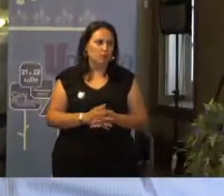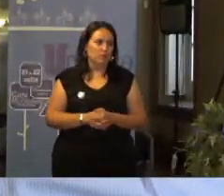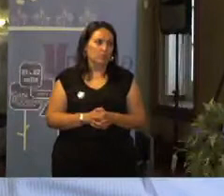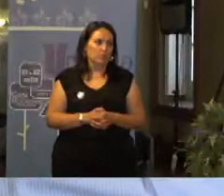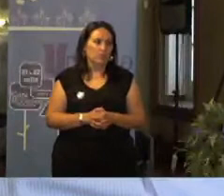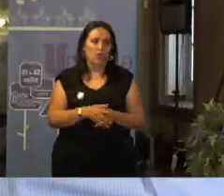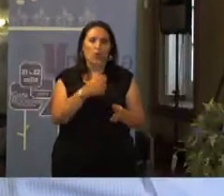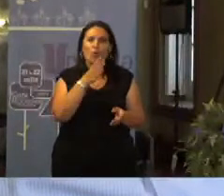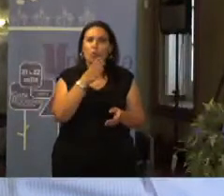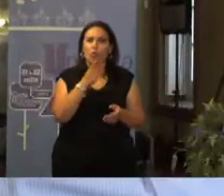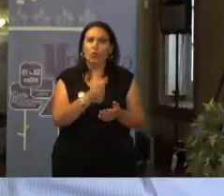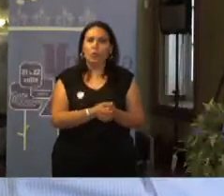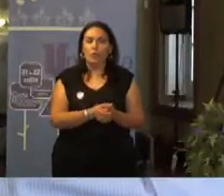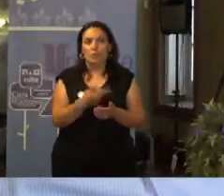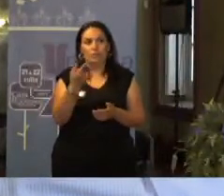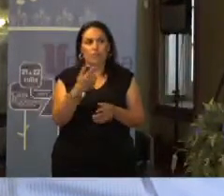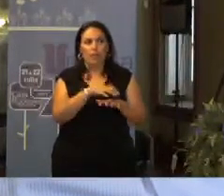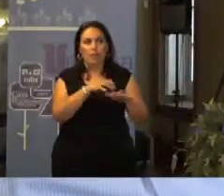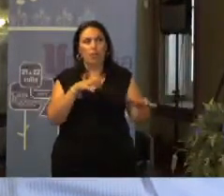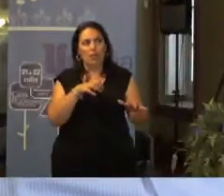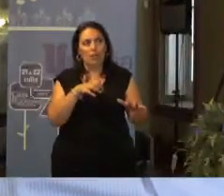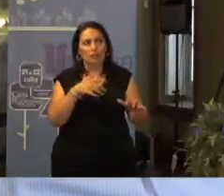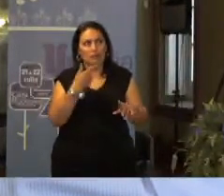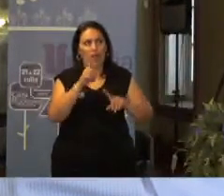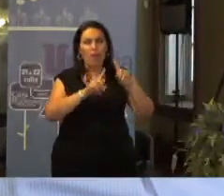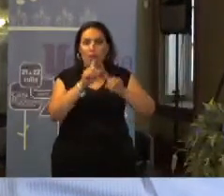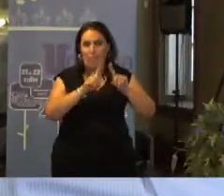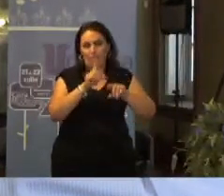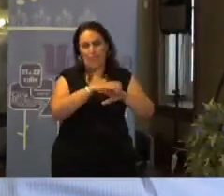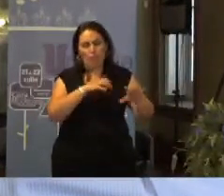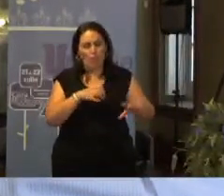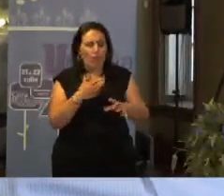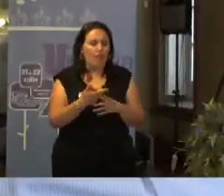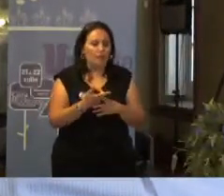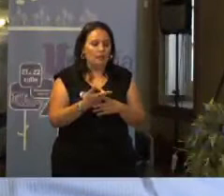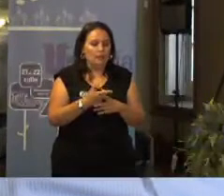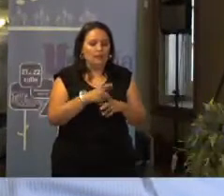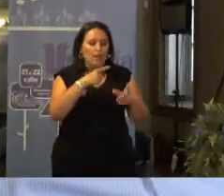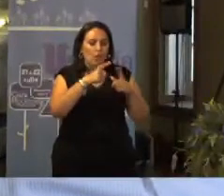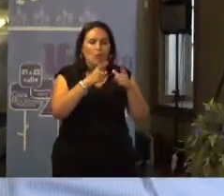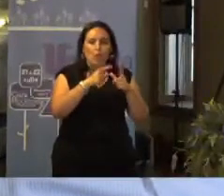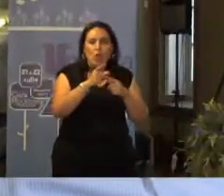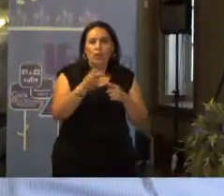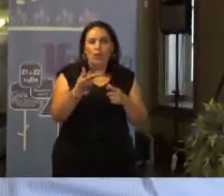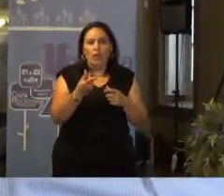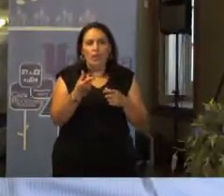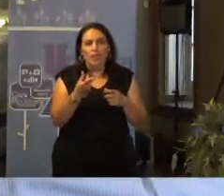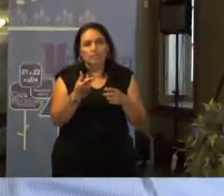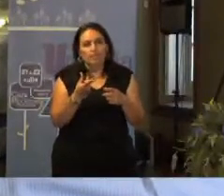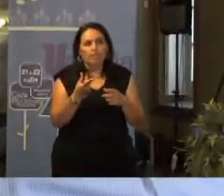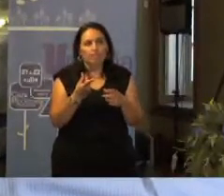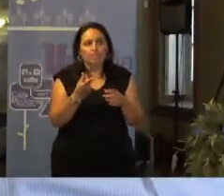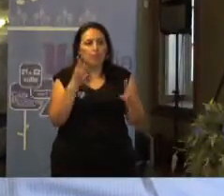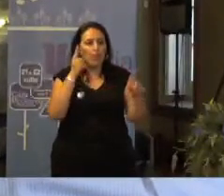a meirande parte das veces, o BNG, como outras forzas, pois chegou a pactos para que non